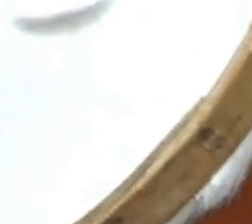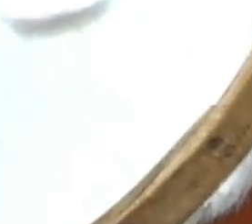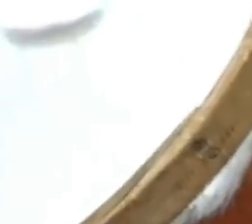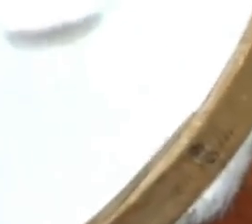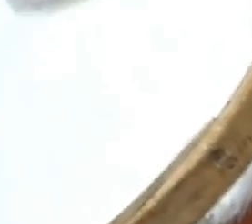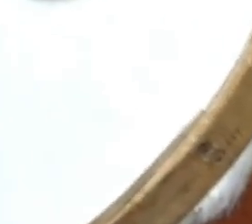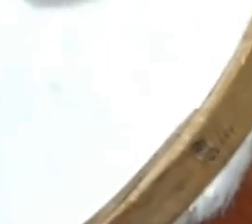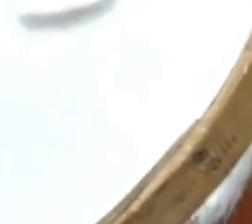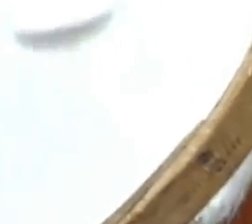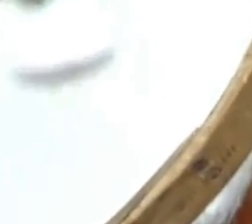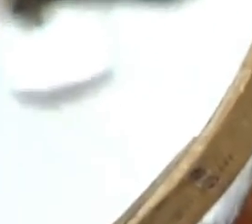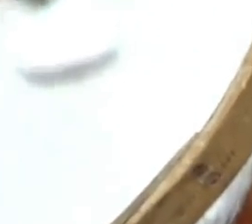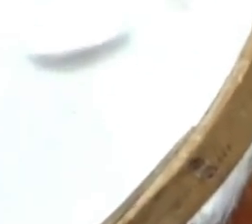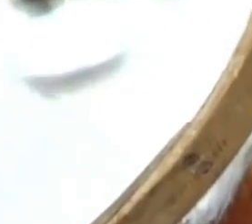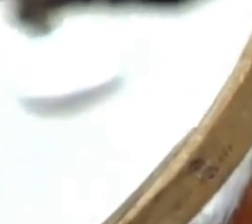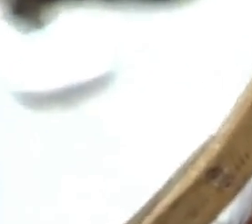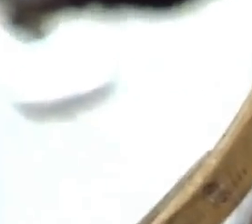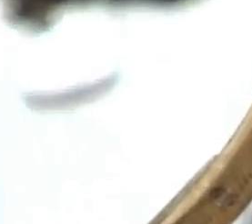Felices los